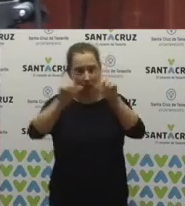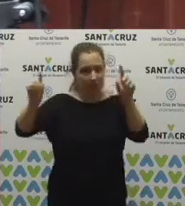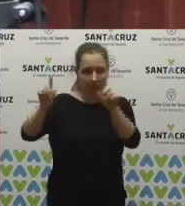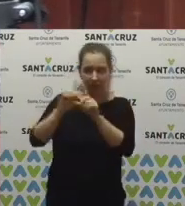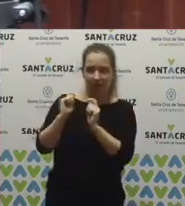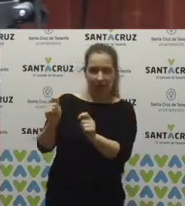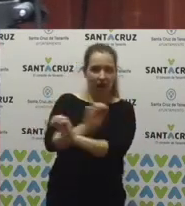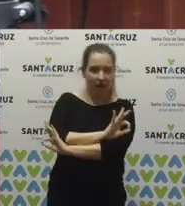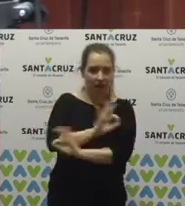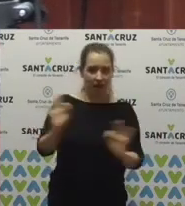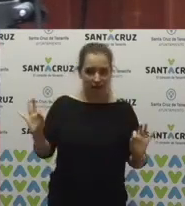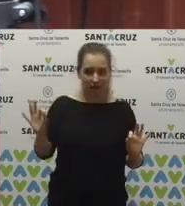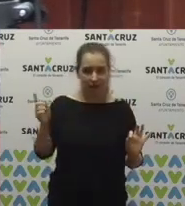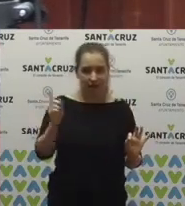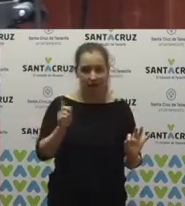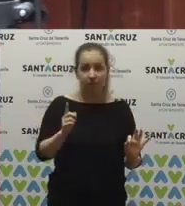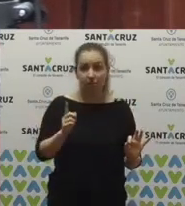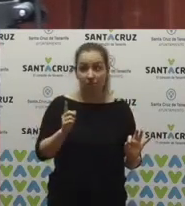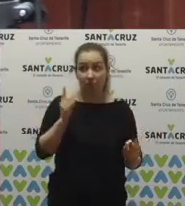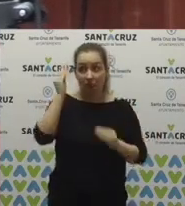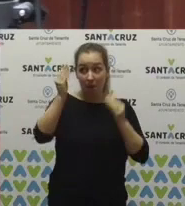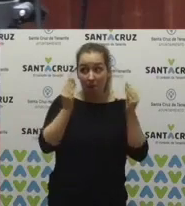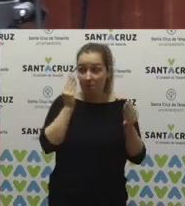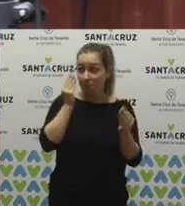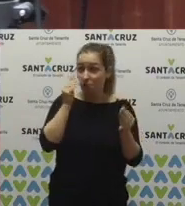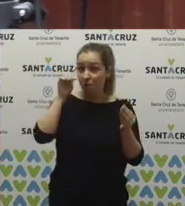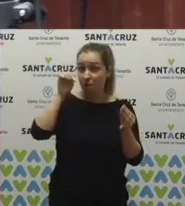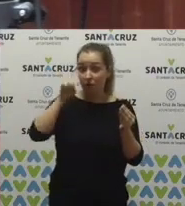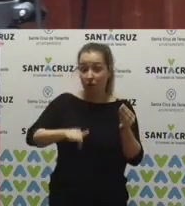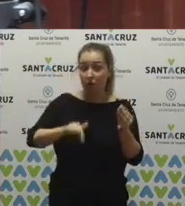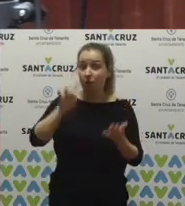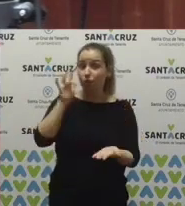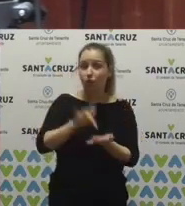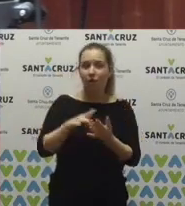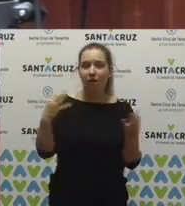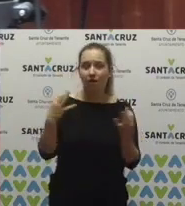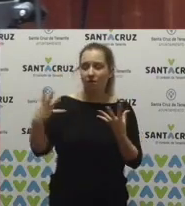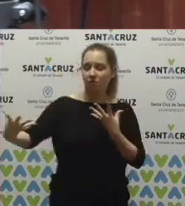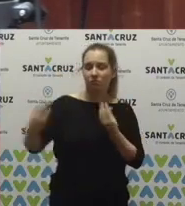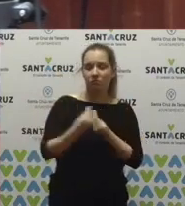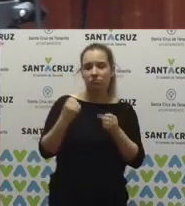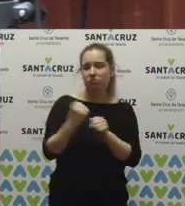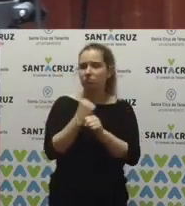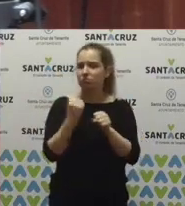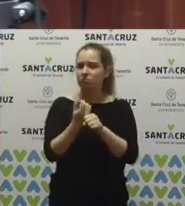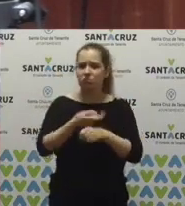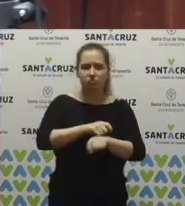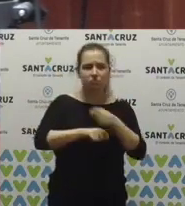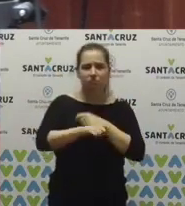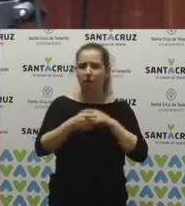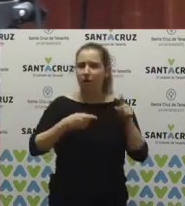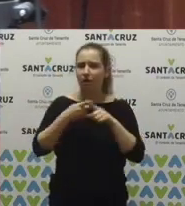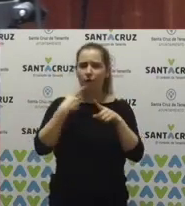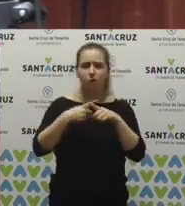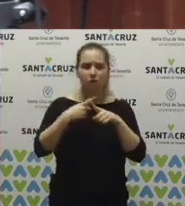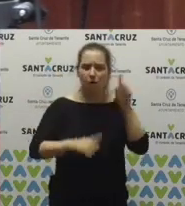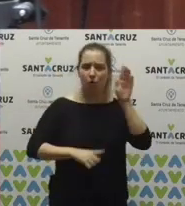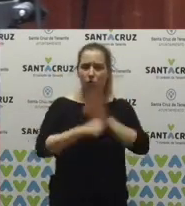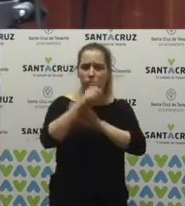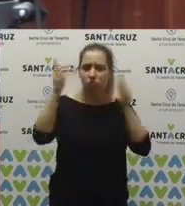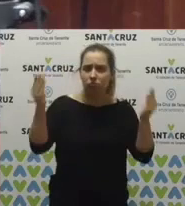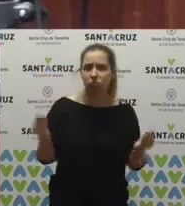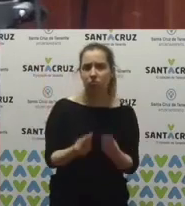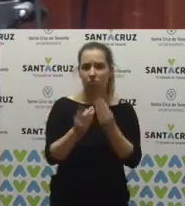sinceramente señor díaz que lo que toca ahora es trabajar juntos para santacruz sacar santacruz adelante